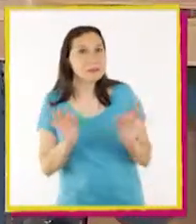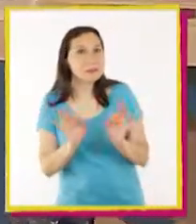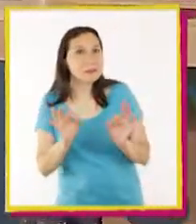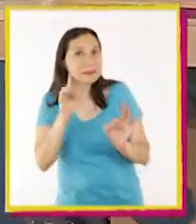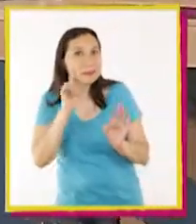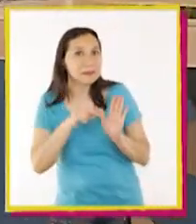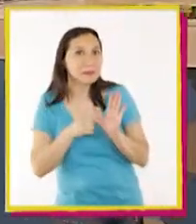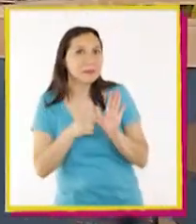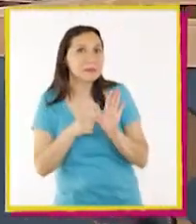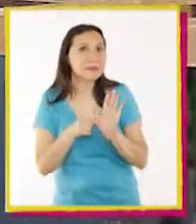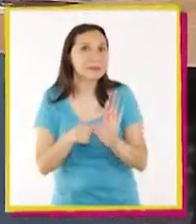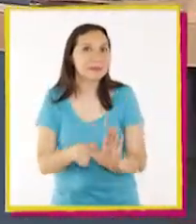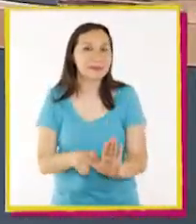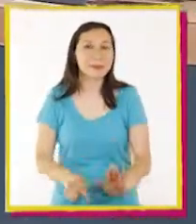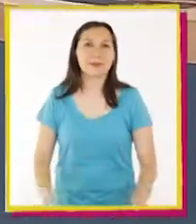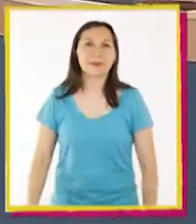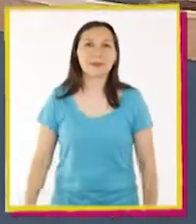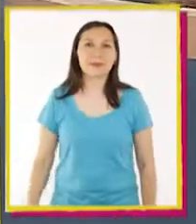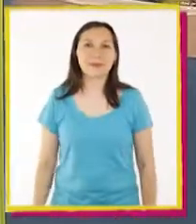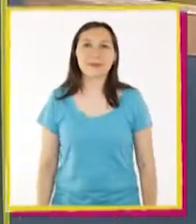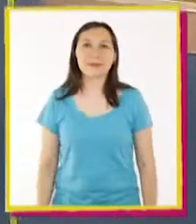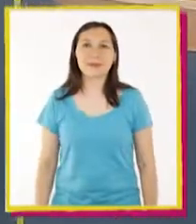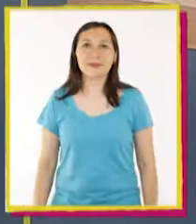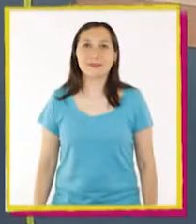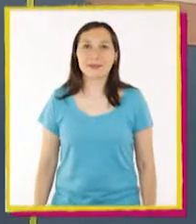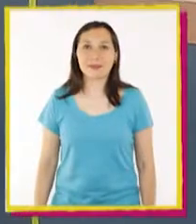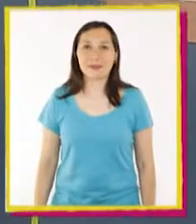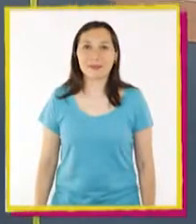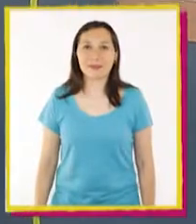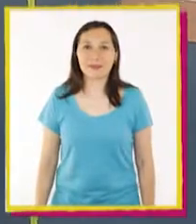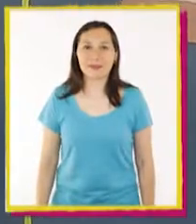¡Chararán, charán!